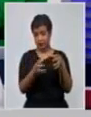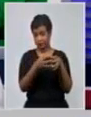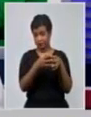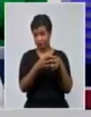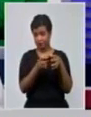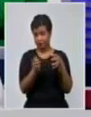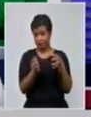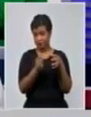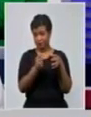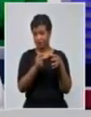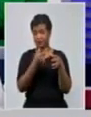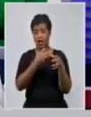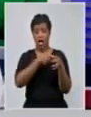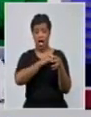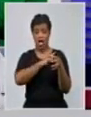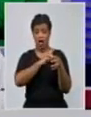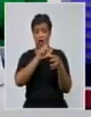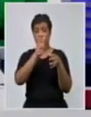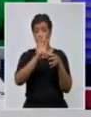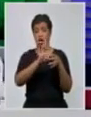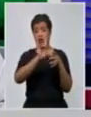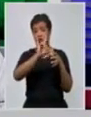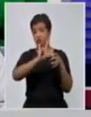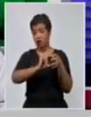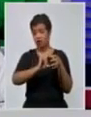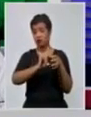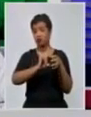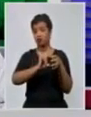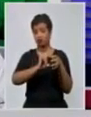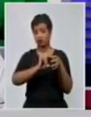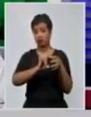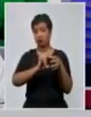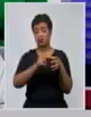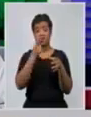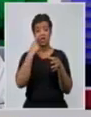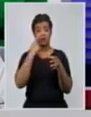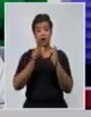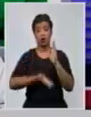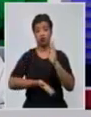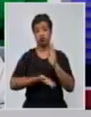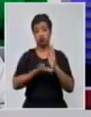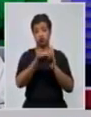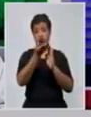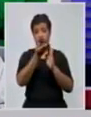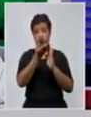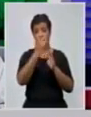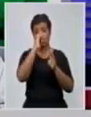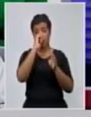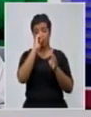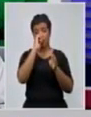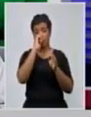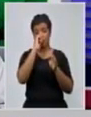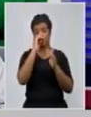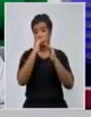En el día de ayer se diagnostican 49, nuevamente una cifra alta, de menores de 20